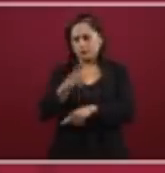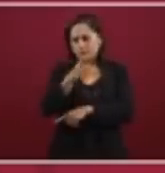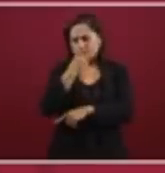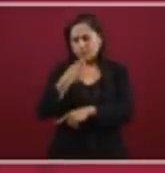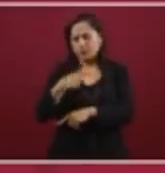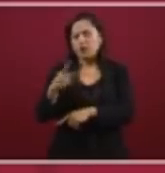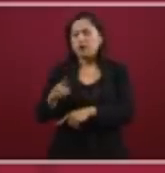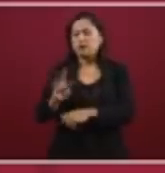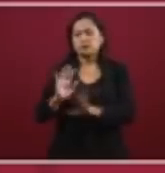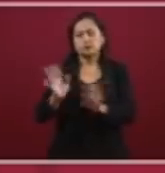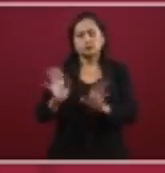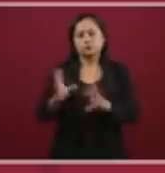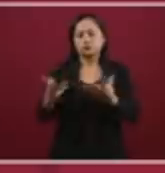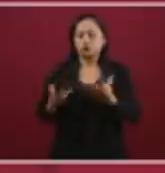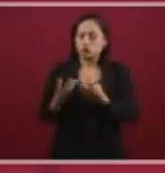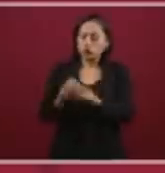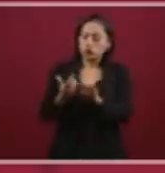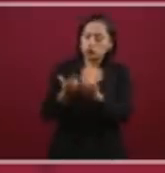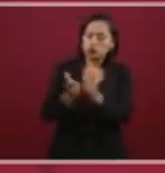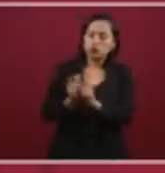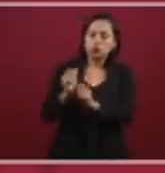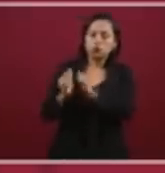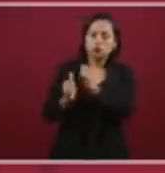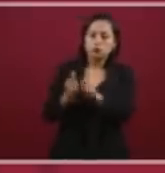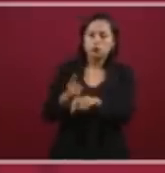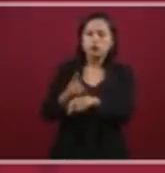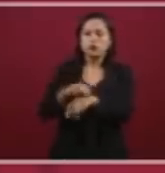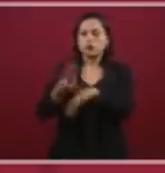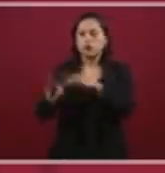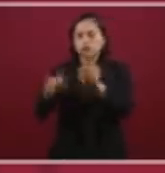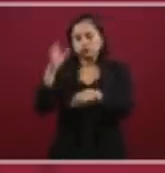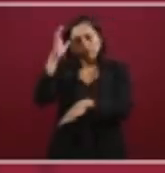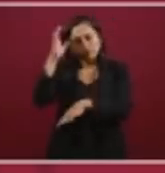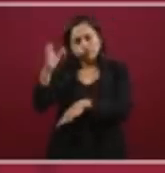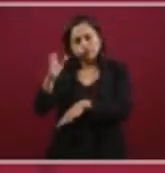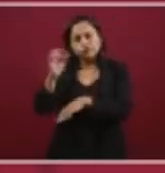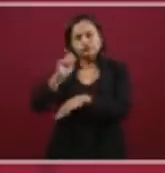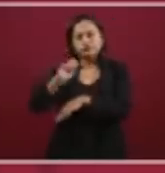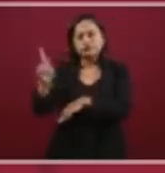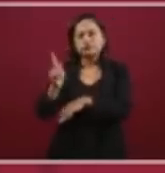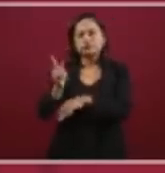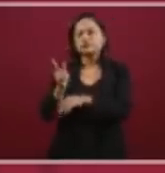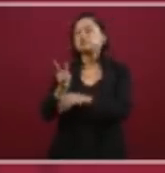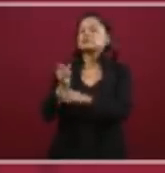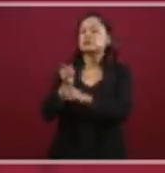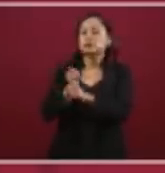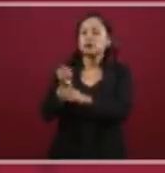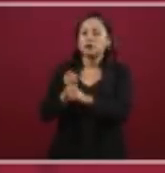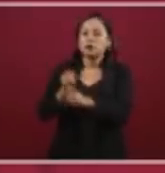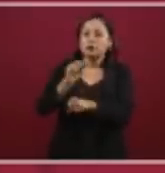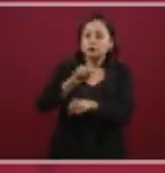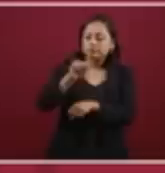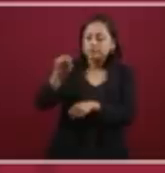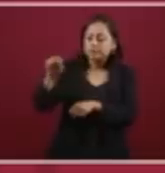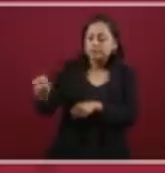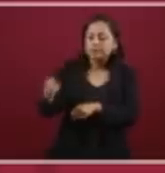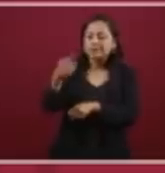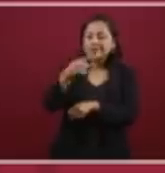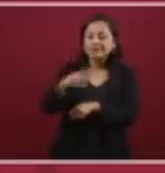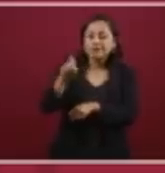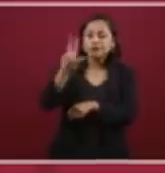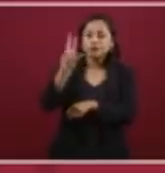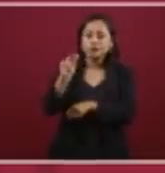equipo de antropología argentina forense 180 puntos específicos en distintas regiones